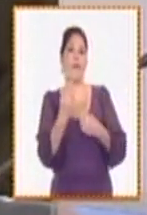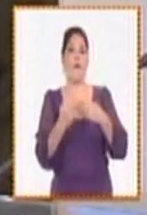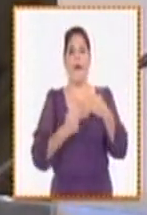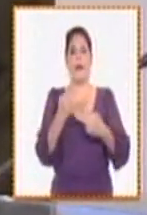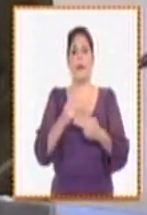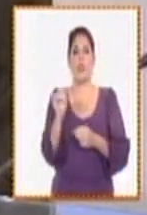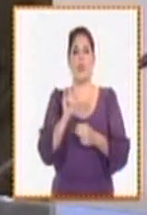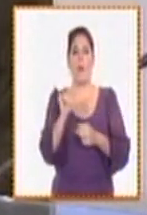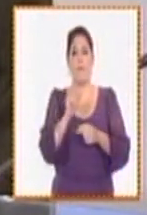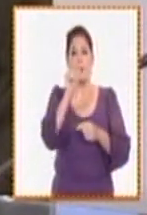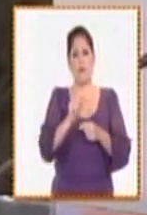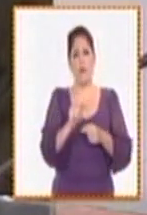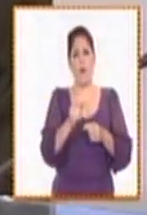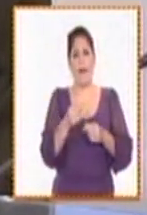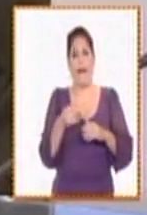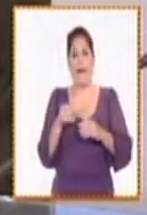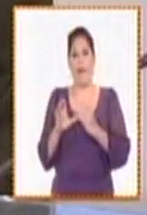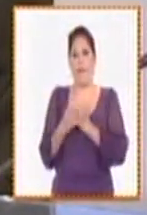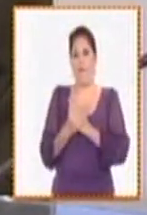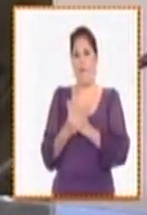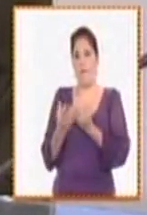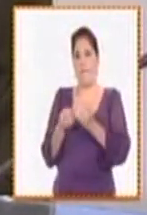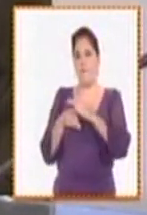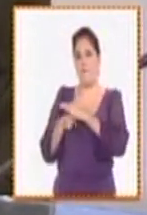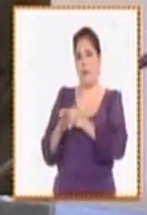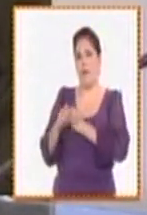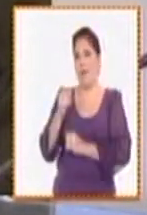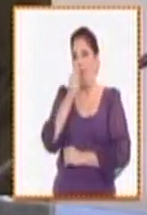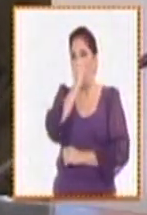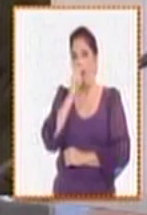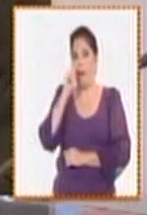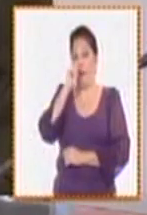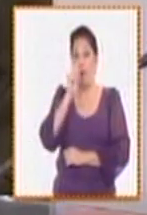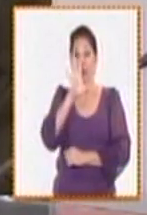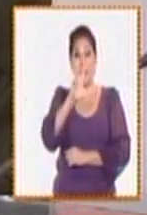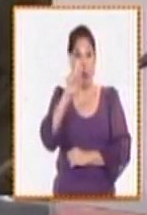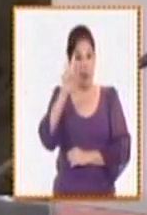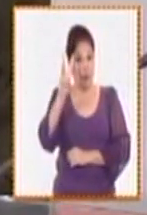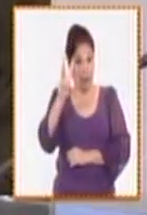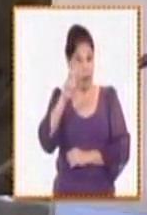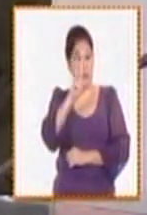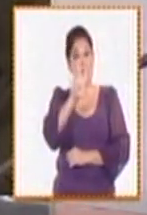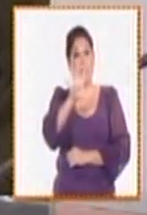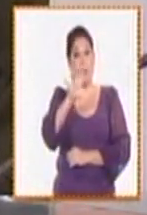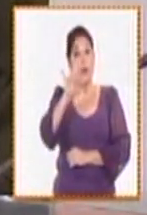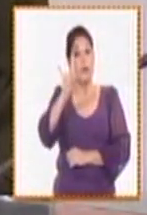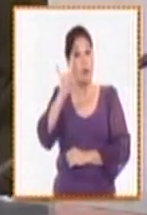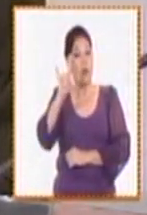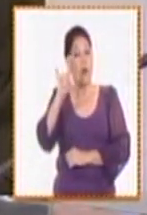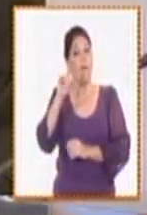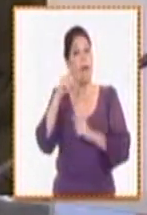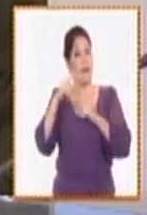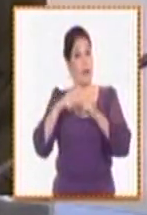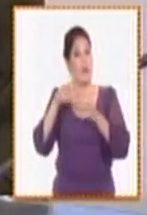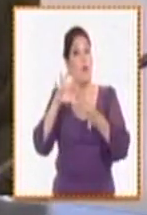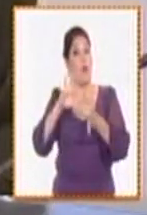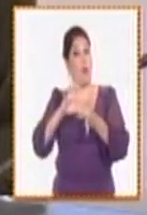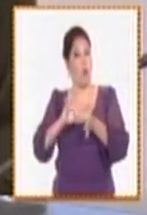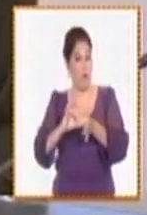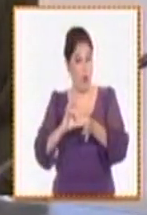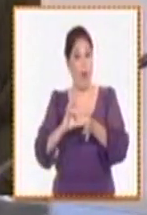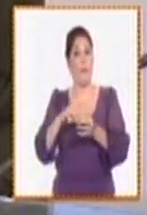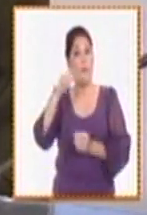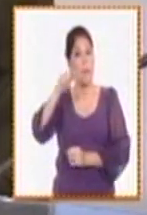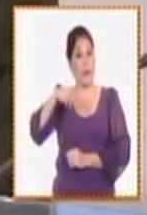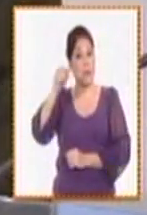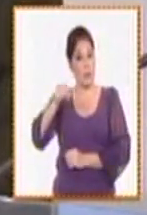regalos. Pero significa que 193.59 kilogramos, a partir de las investigaciones desarrolladas, se evitó que